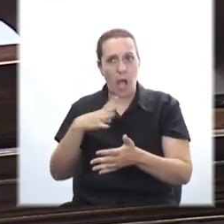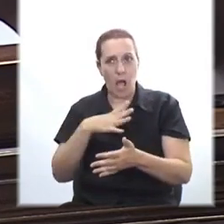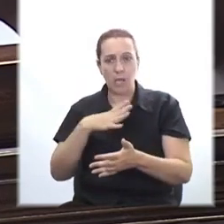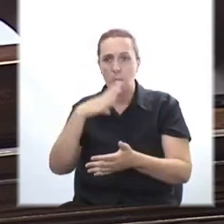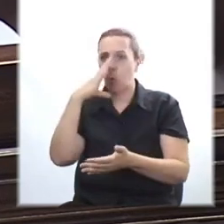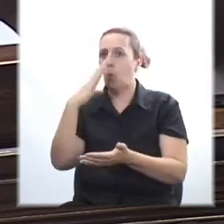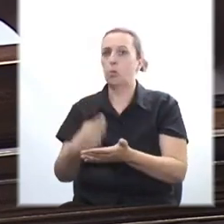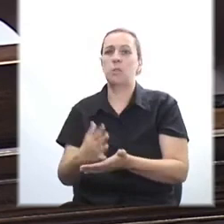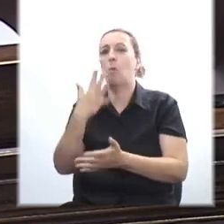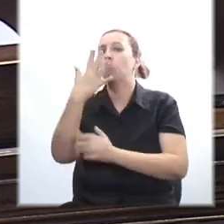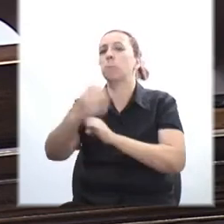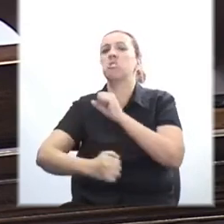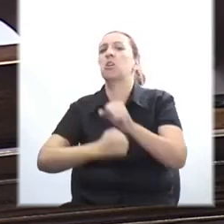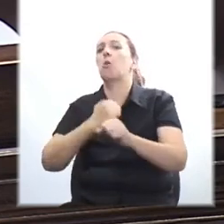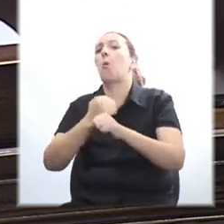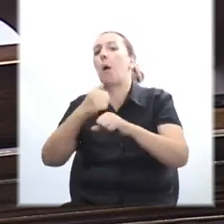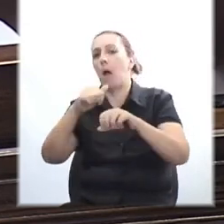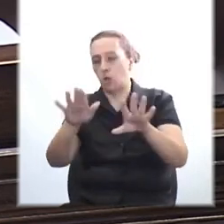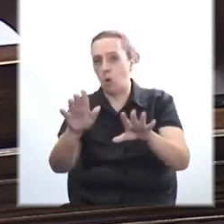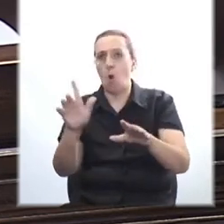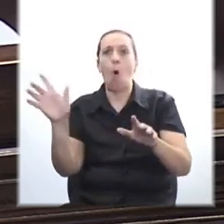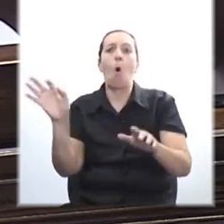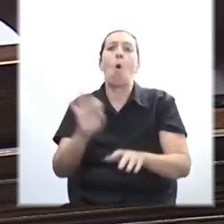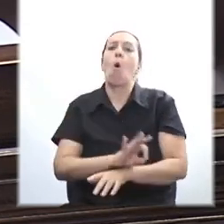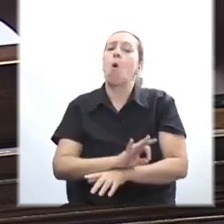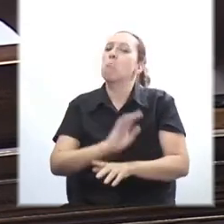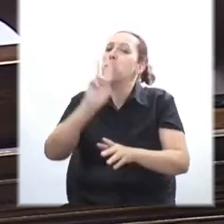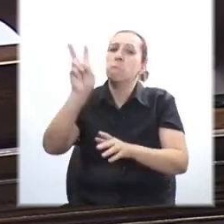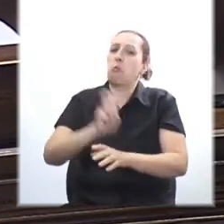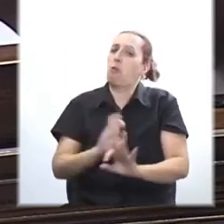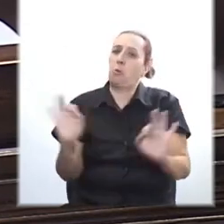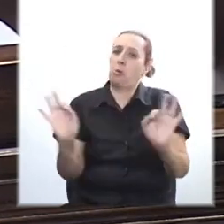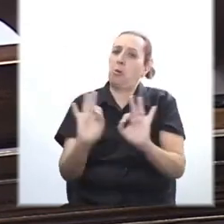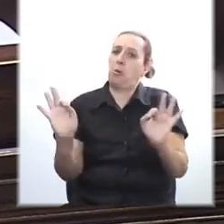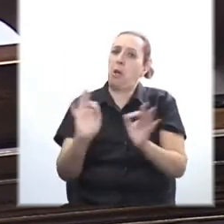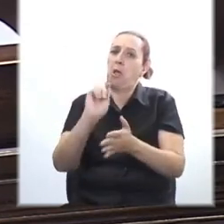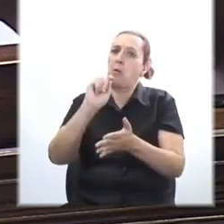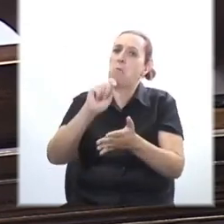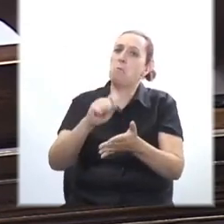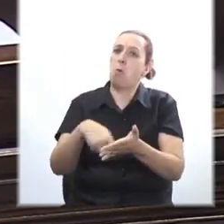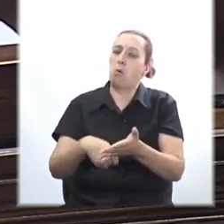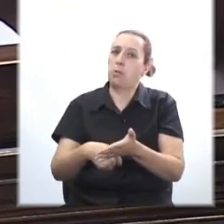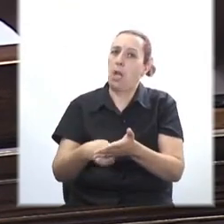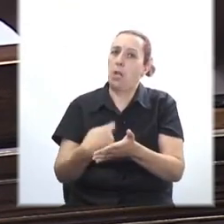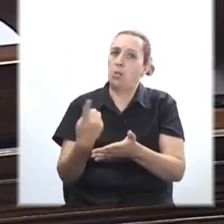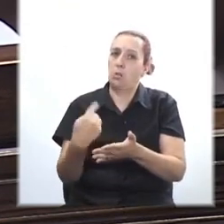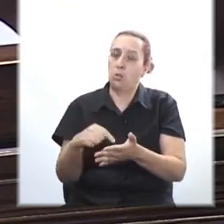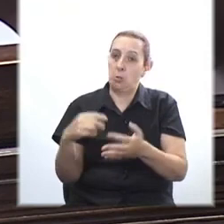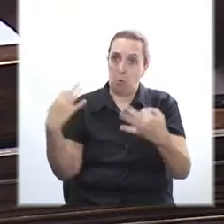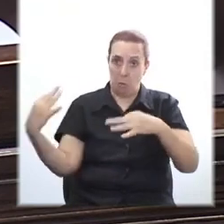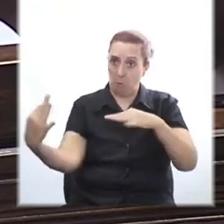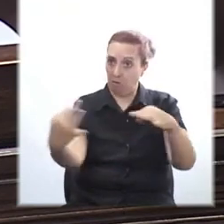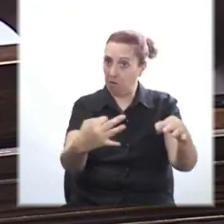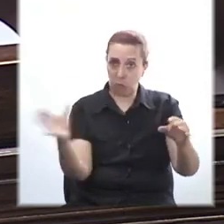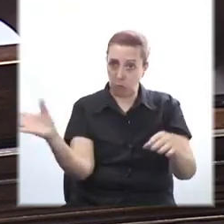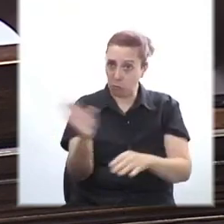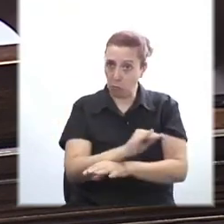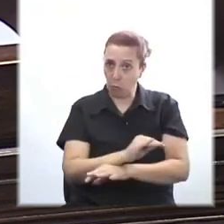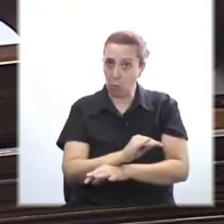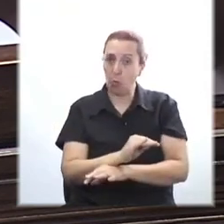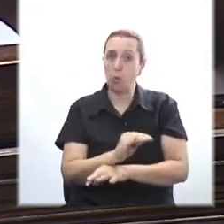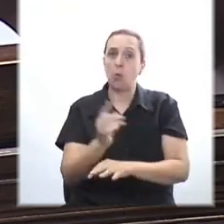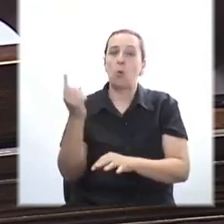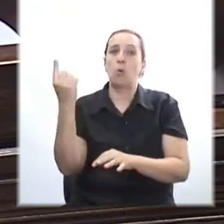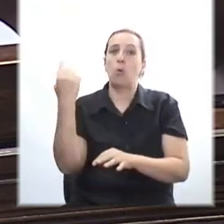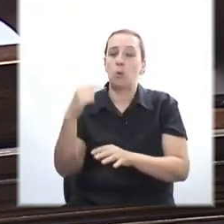últimos 5 años, por decir algo, o no existe ninguna multa a esos productores, quiere decir de que los cortafuegos estaban perfectos y que